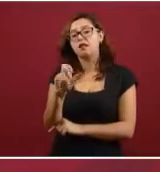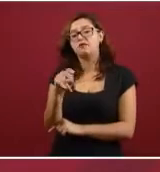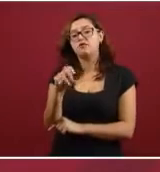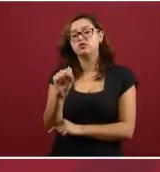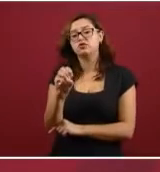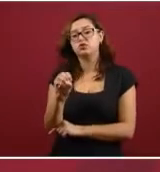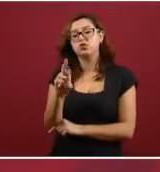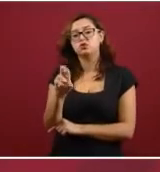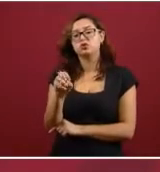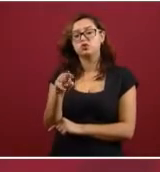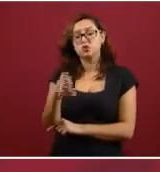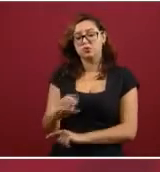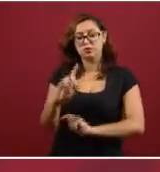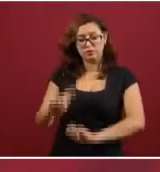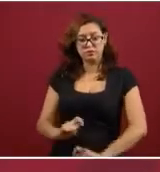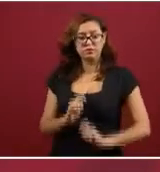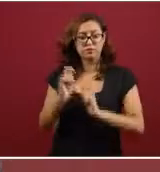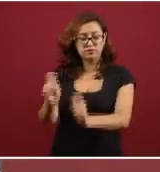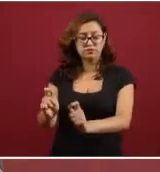que